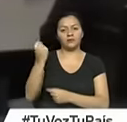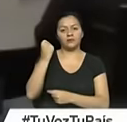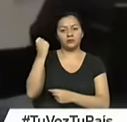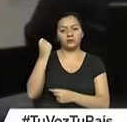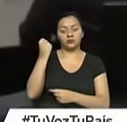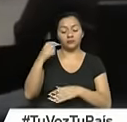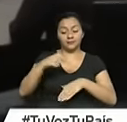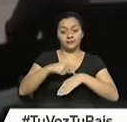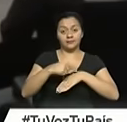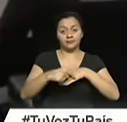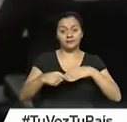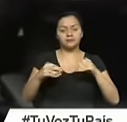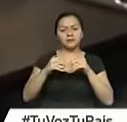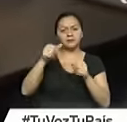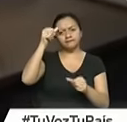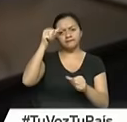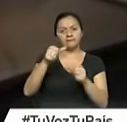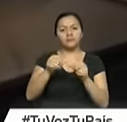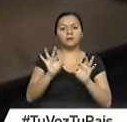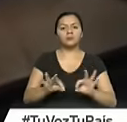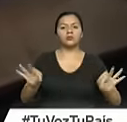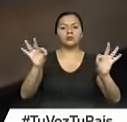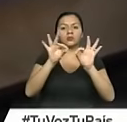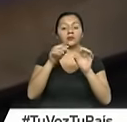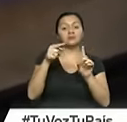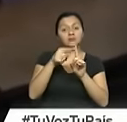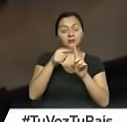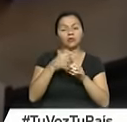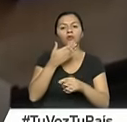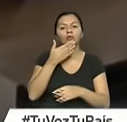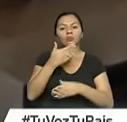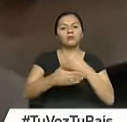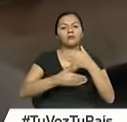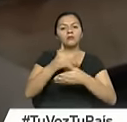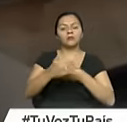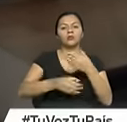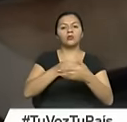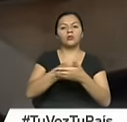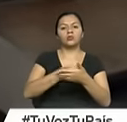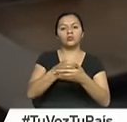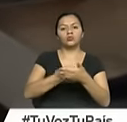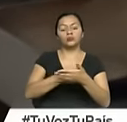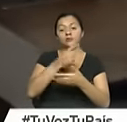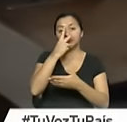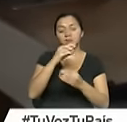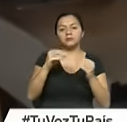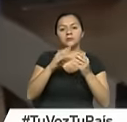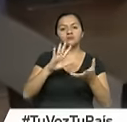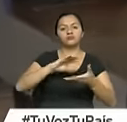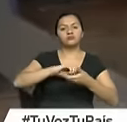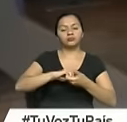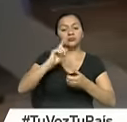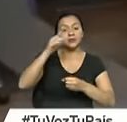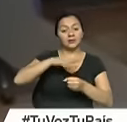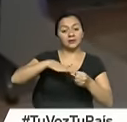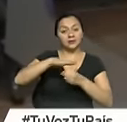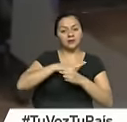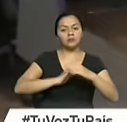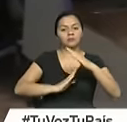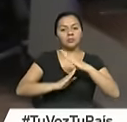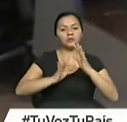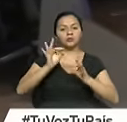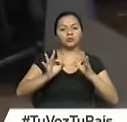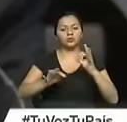transnacional, recordando la importancia que tendrá este recurso para combatir el crimen organizado y consolidar estados de paz, justicia